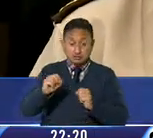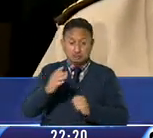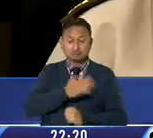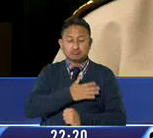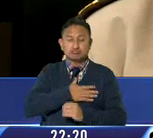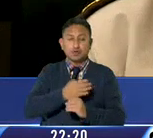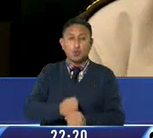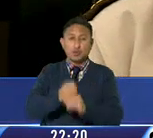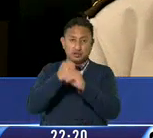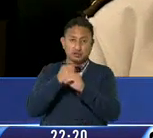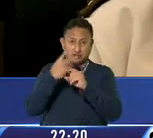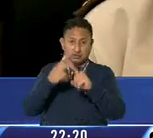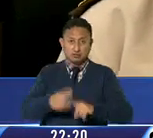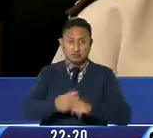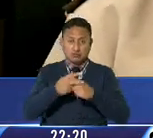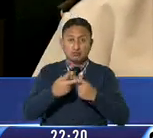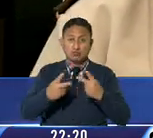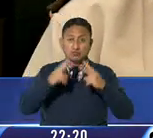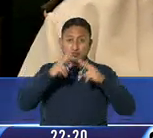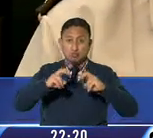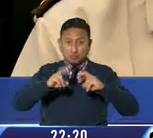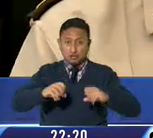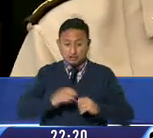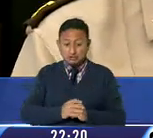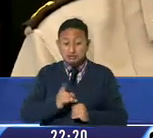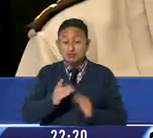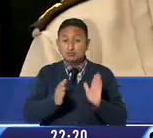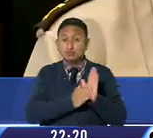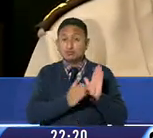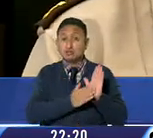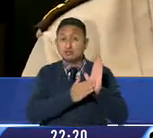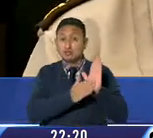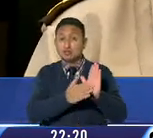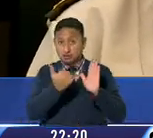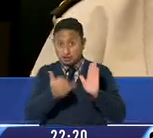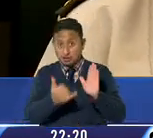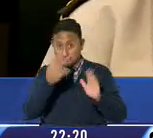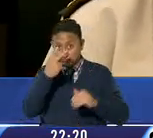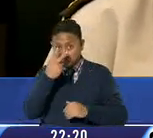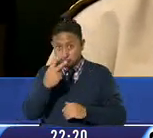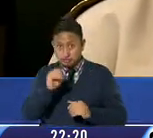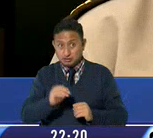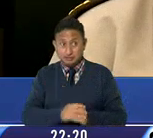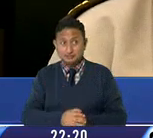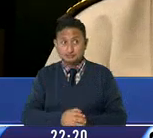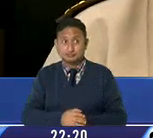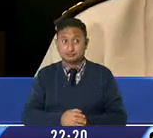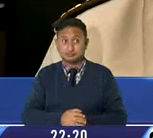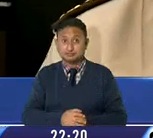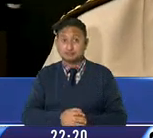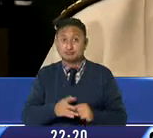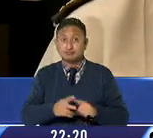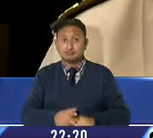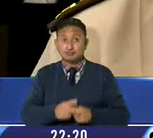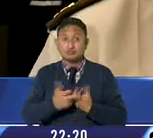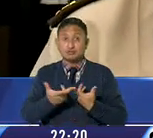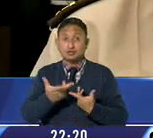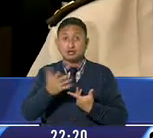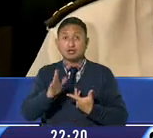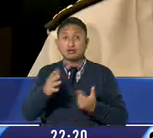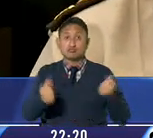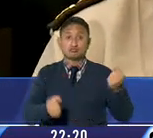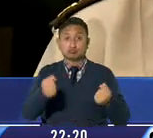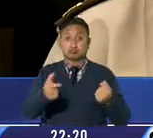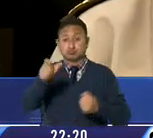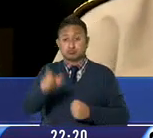empezar la investigación, y con estos antecedentes que ya nosotros hemos sido puestos en consideración, iniciamos la búsqueda de estas personas